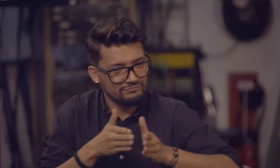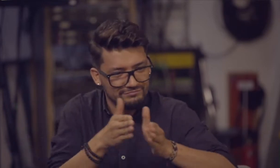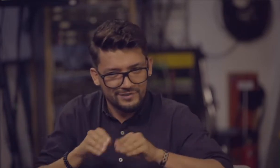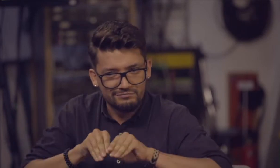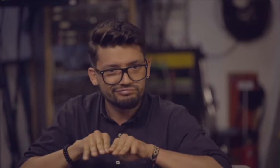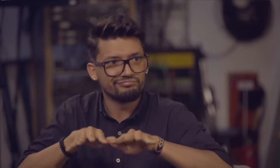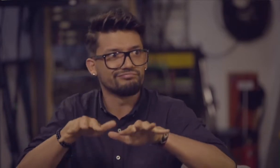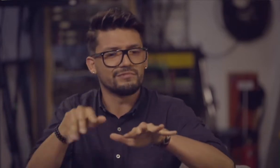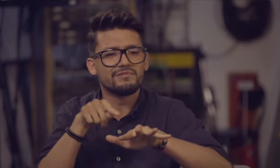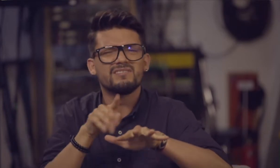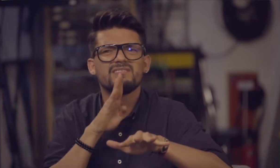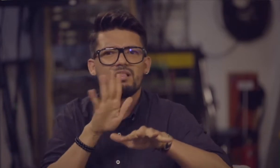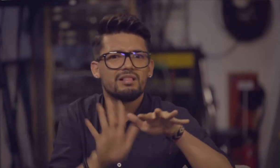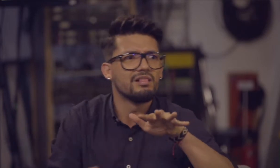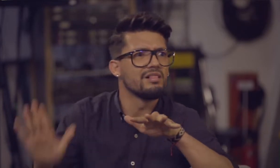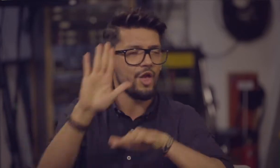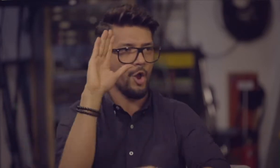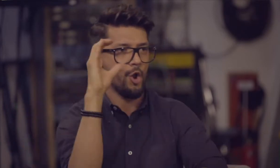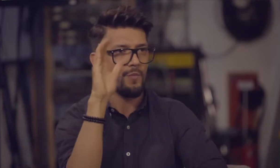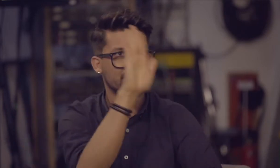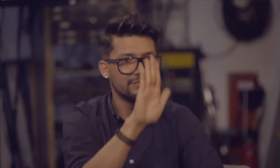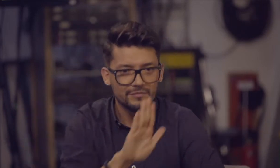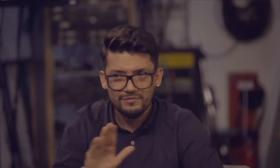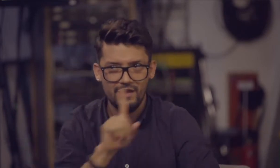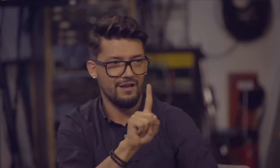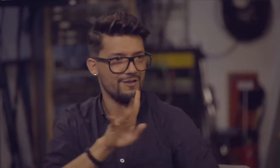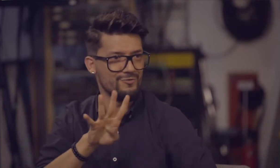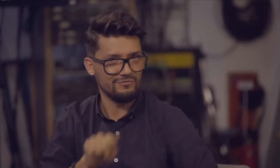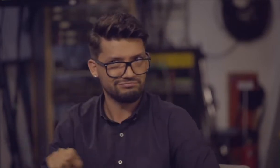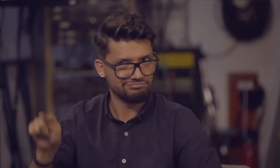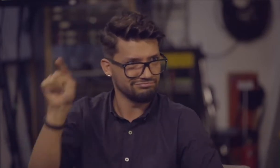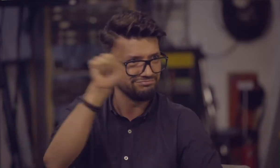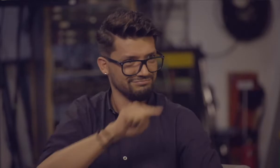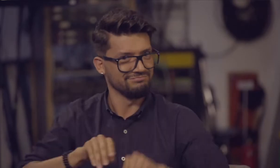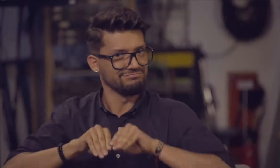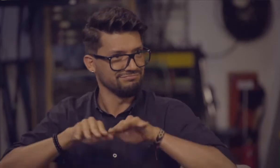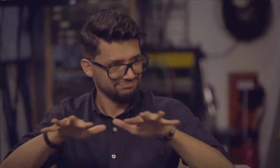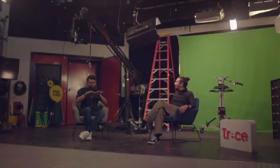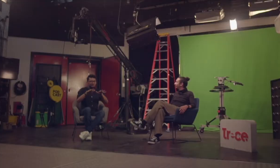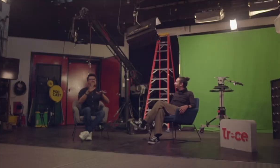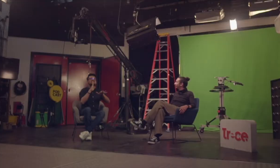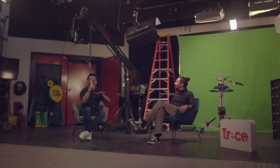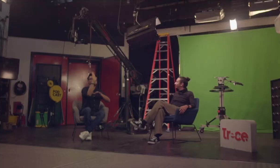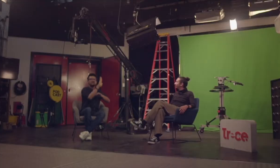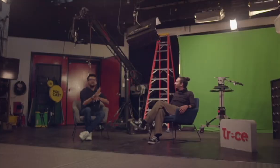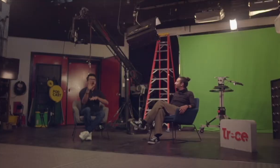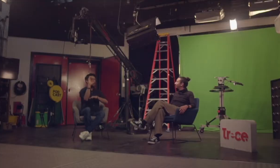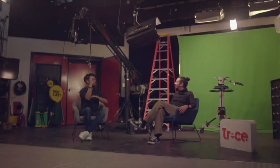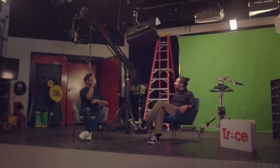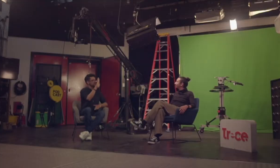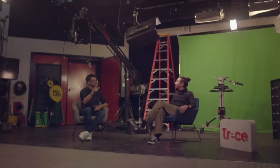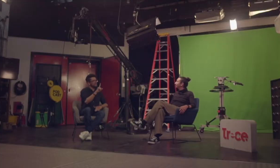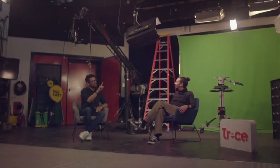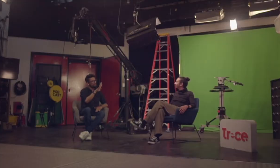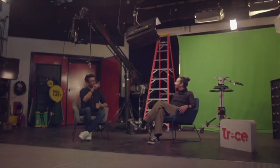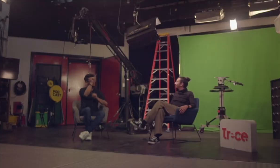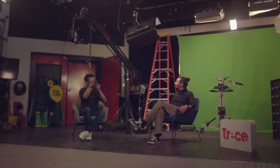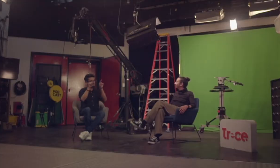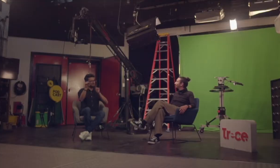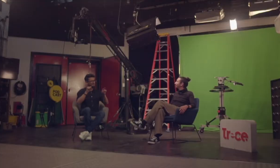entretener, educar y cautivar con distintos formatos a las audiencias de los 14 departamentos de su área de